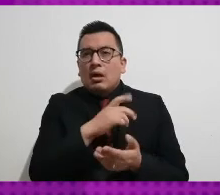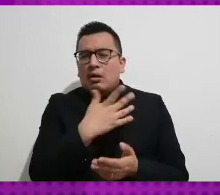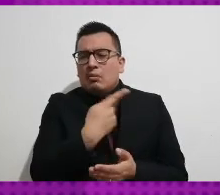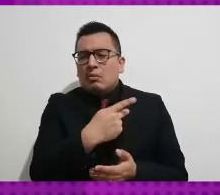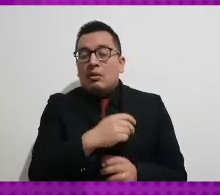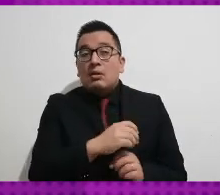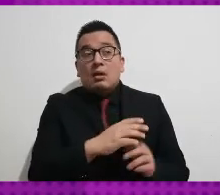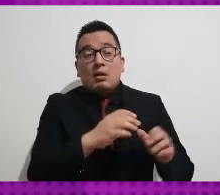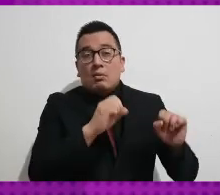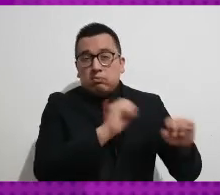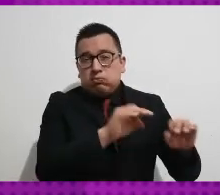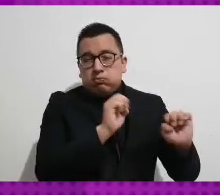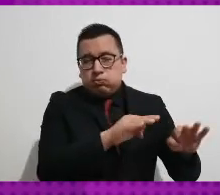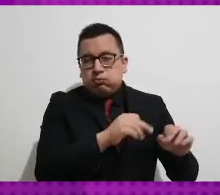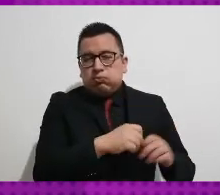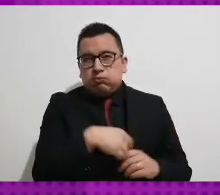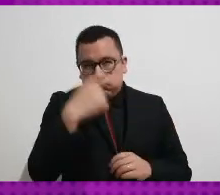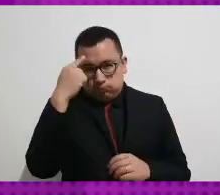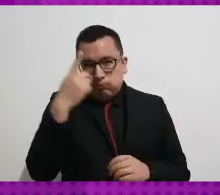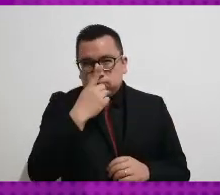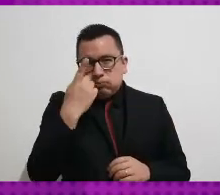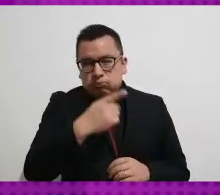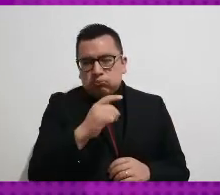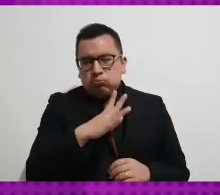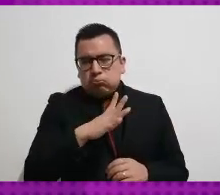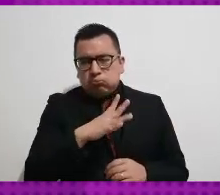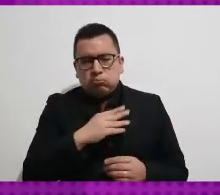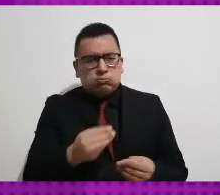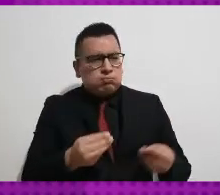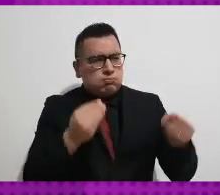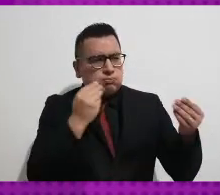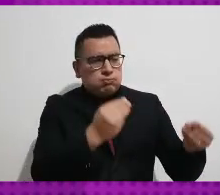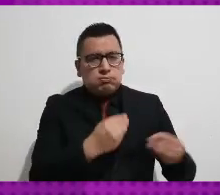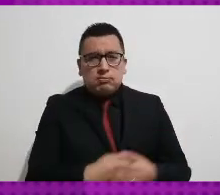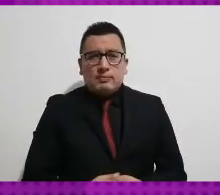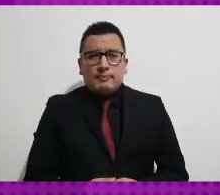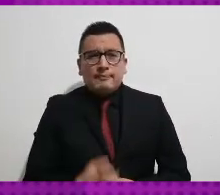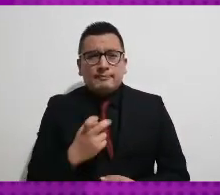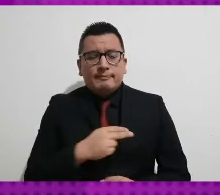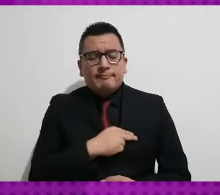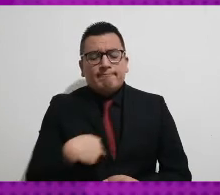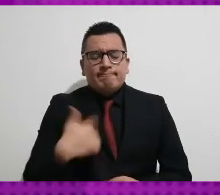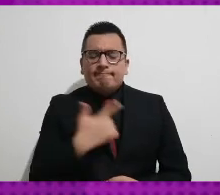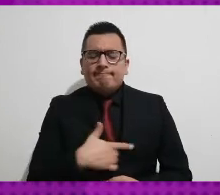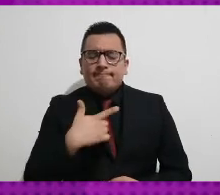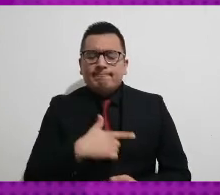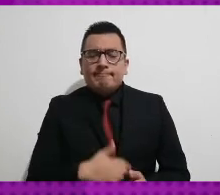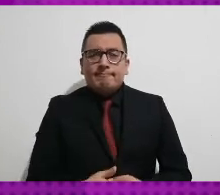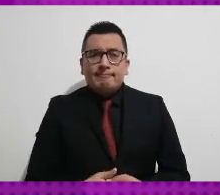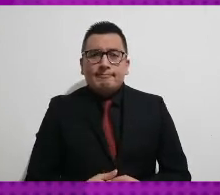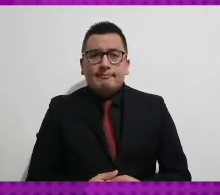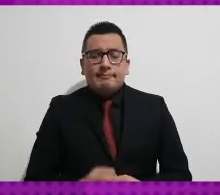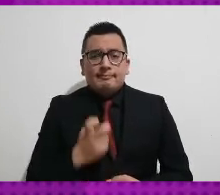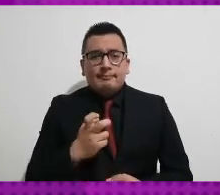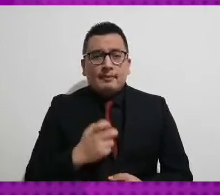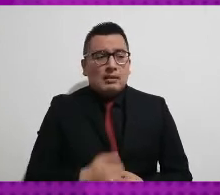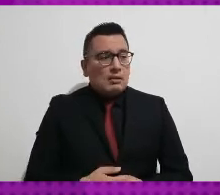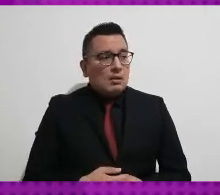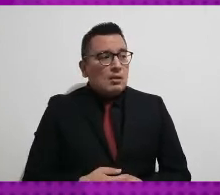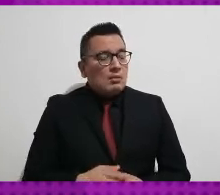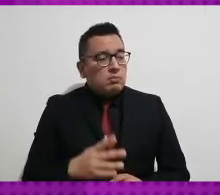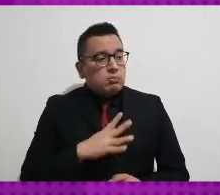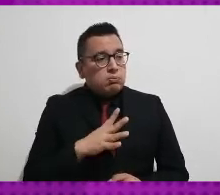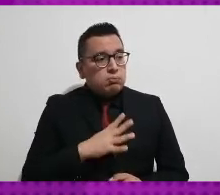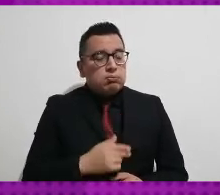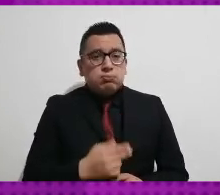de Coahuila. Entonces, estamos abiertos dando este servicio con mucho gusto y bueno, esta herramienta